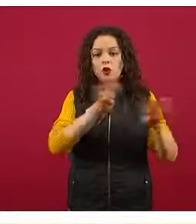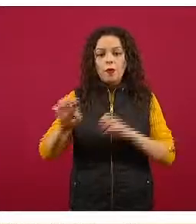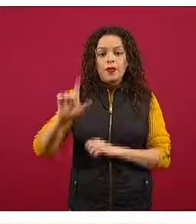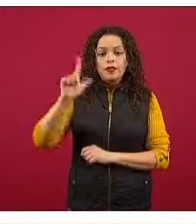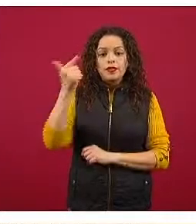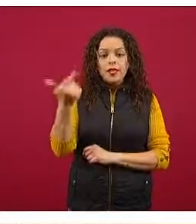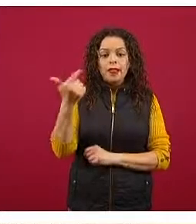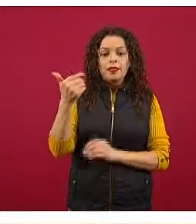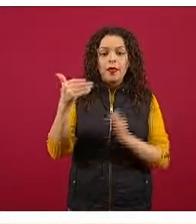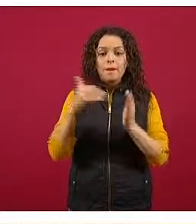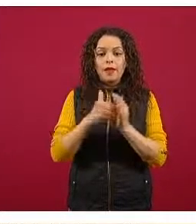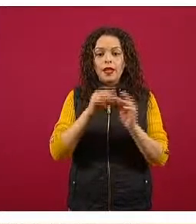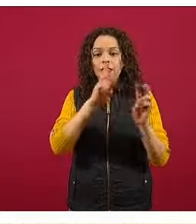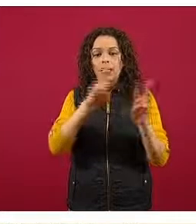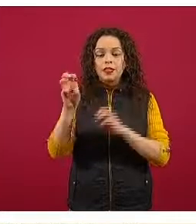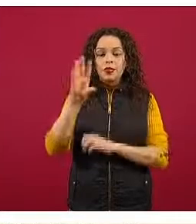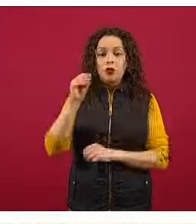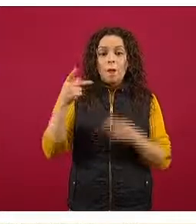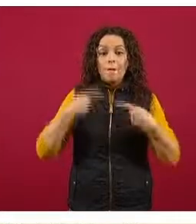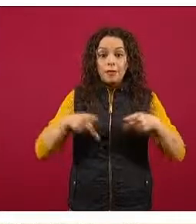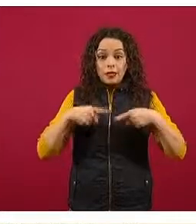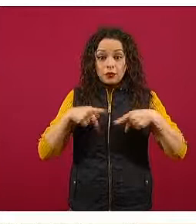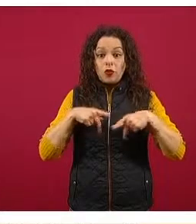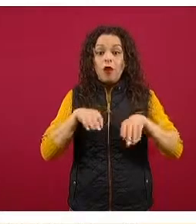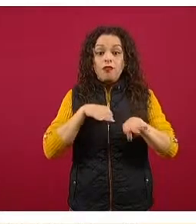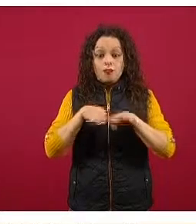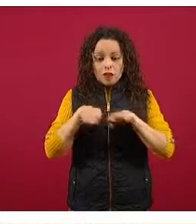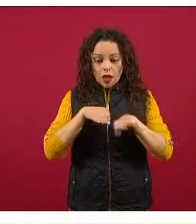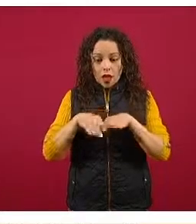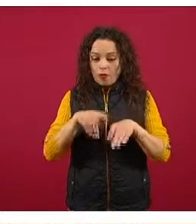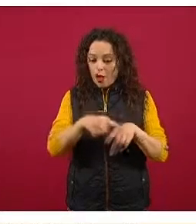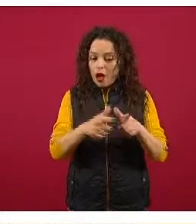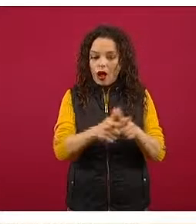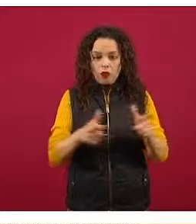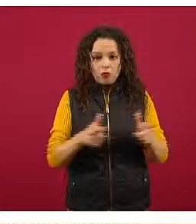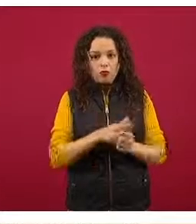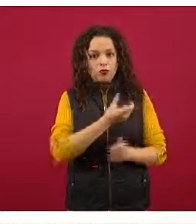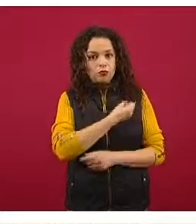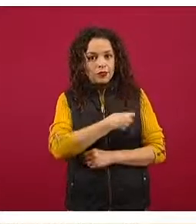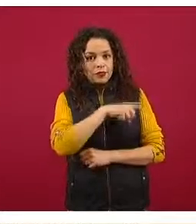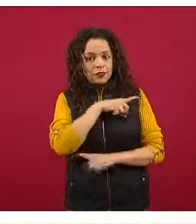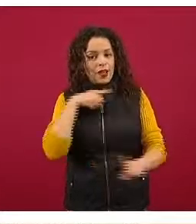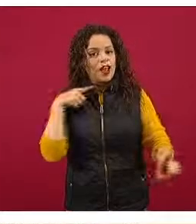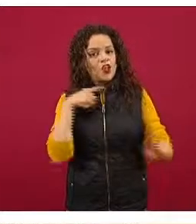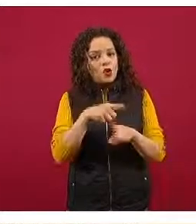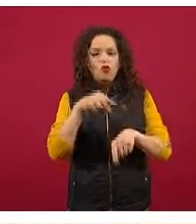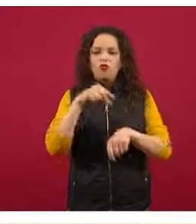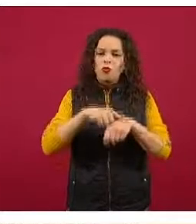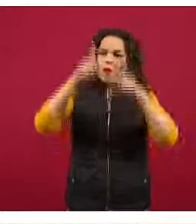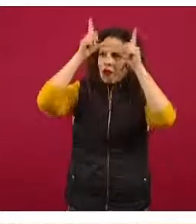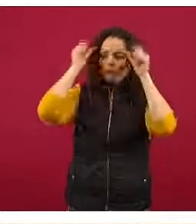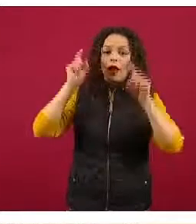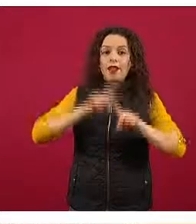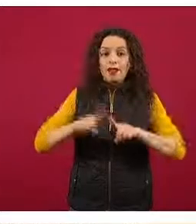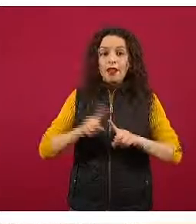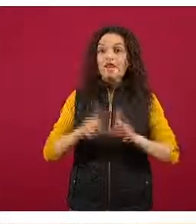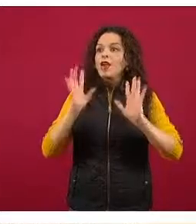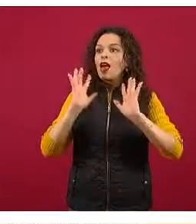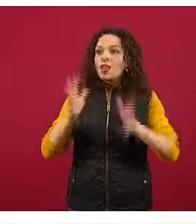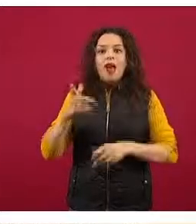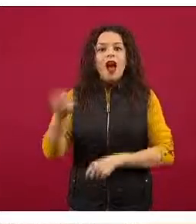907.390 personas que trabajan en el sector salud, que es personal de salud, y ya se han vacunado